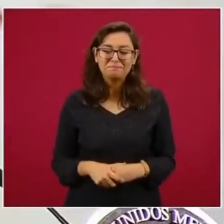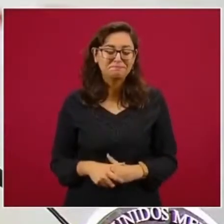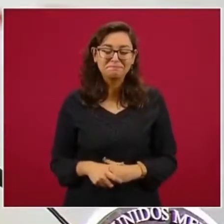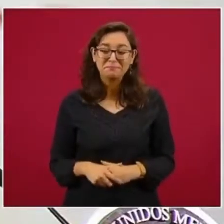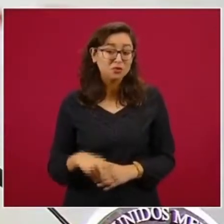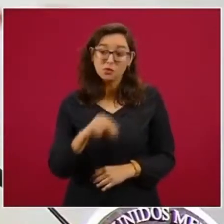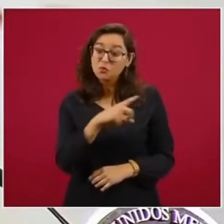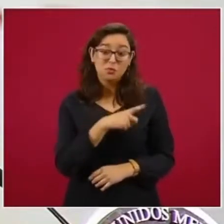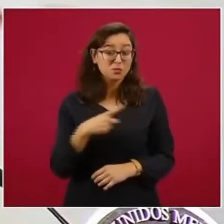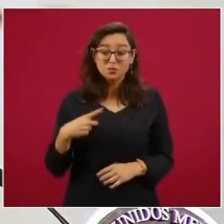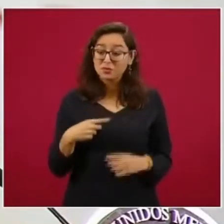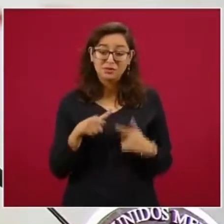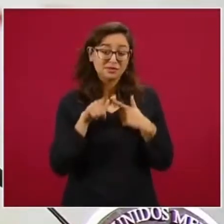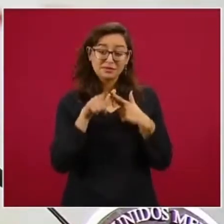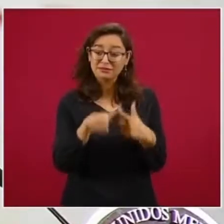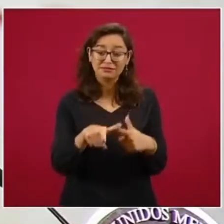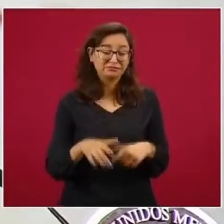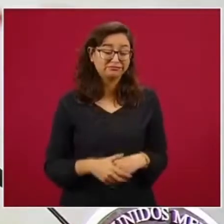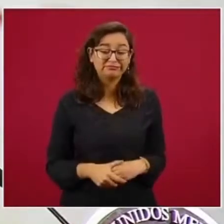no debe de continuar ahí.